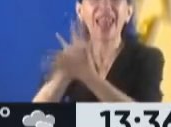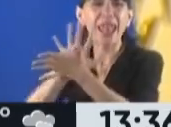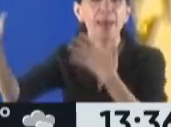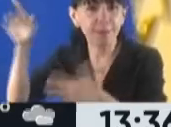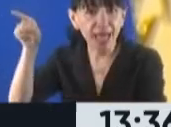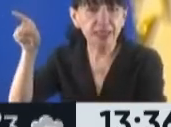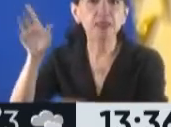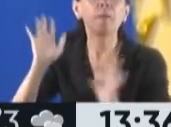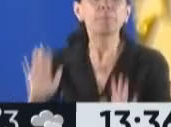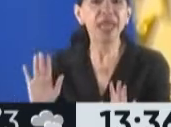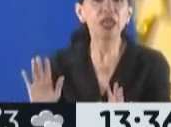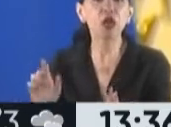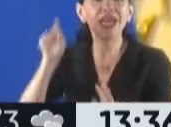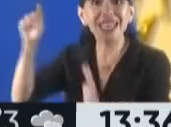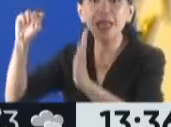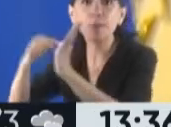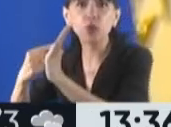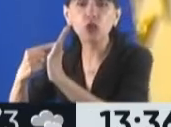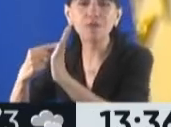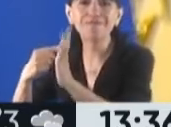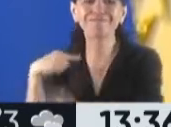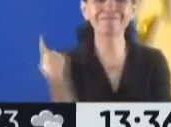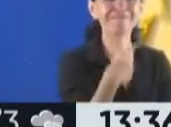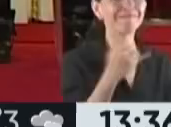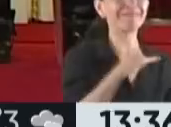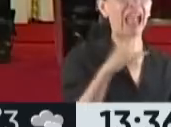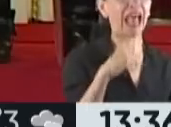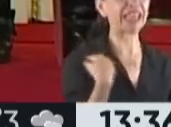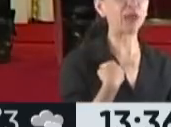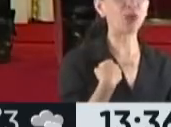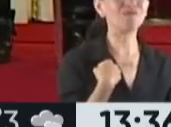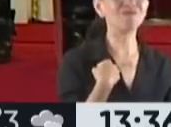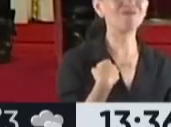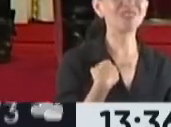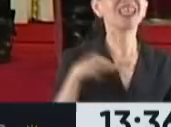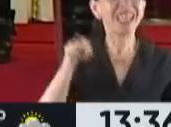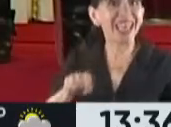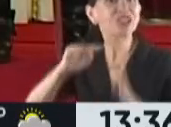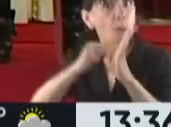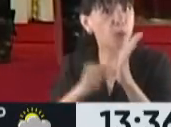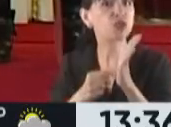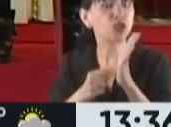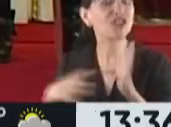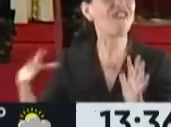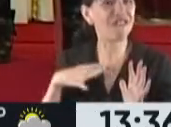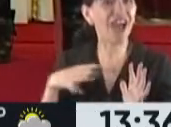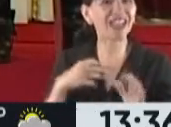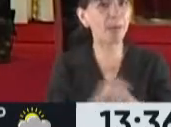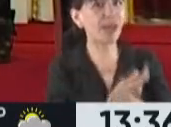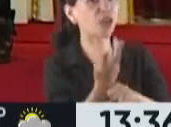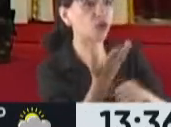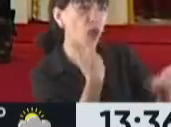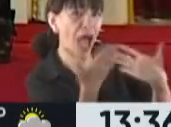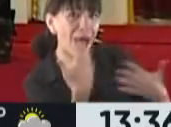indefectiblemente afectan al acuerdo. Esas son las cosas de las que tenemos que hablar, esos son los temas que podemos tratar